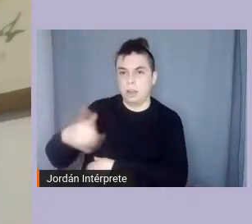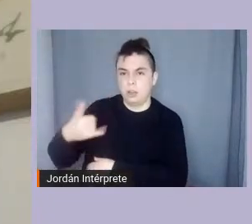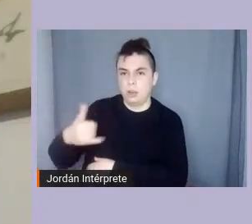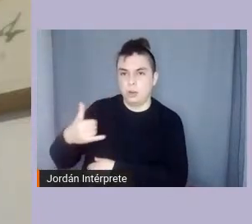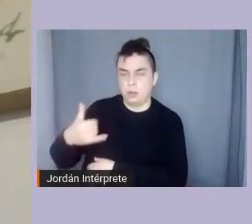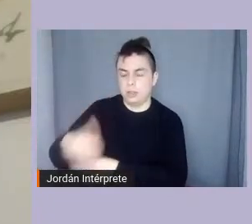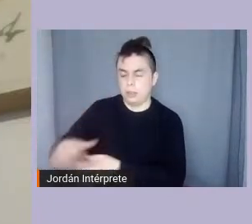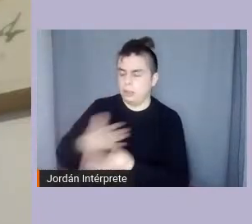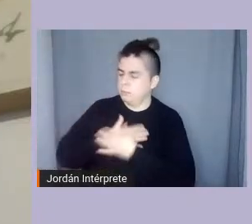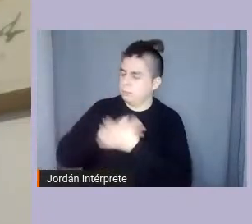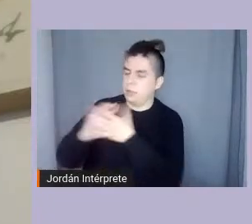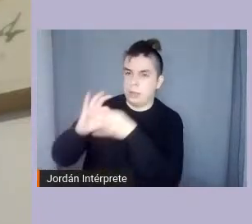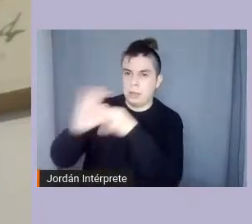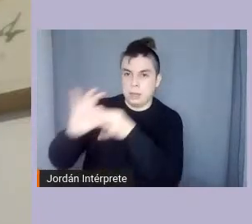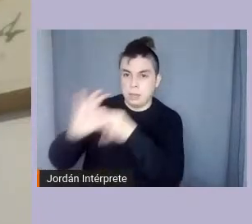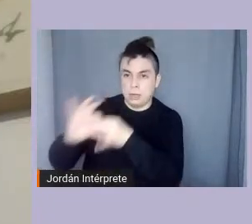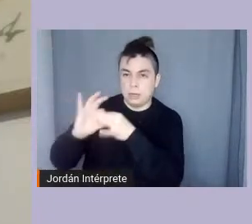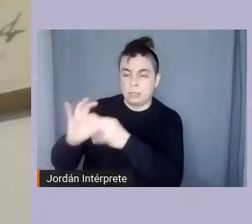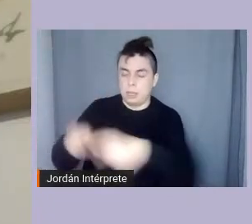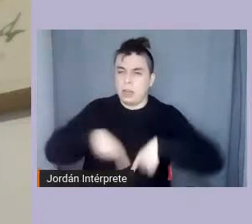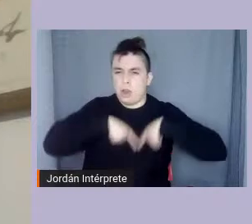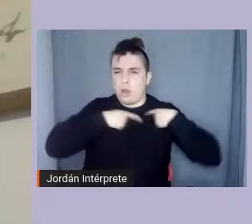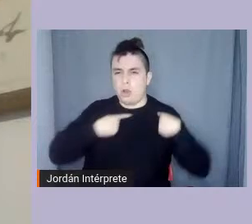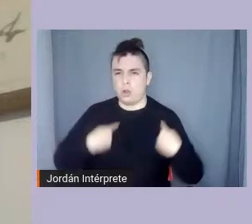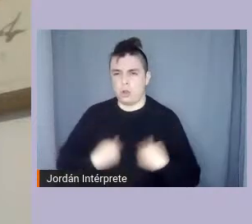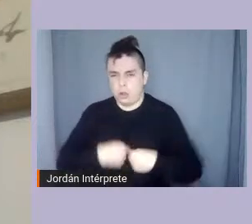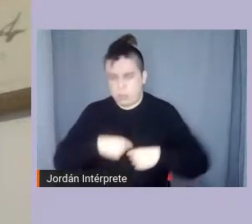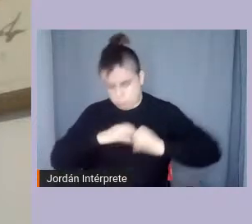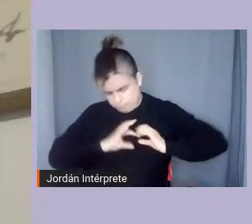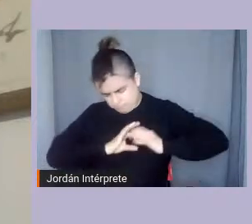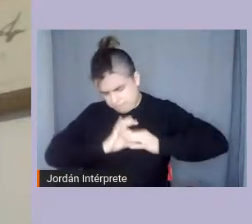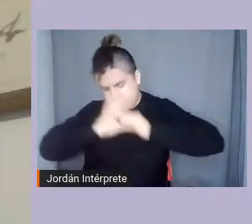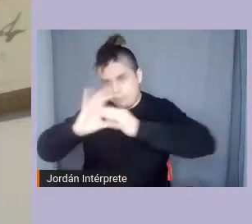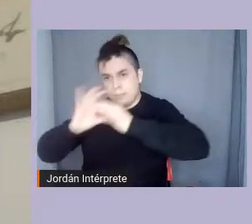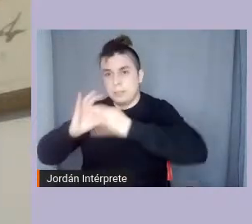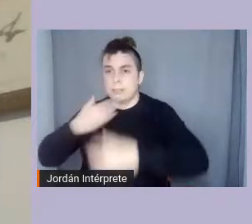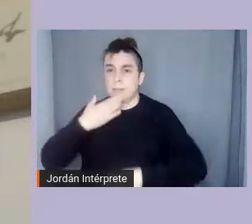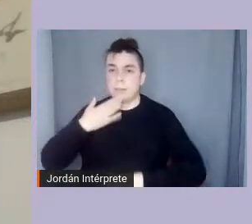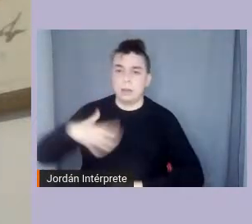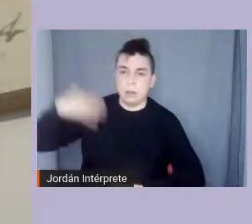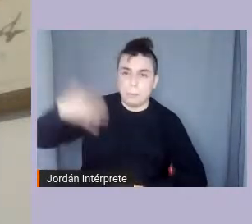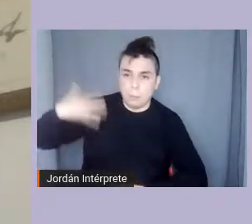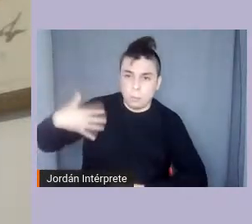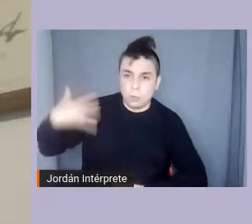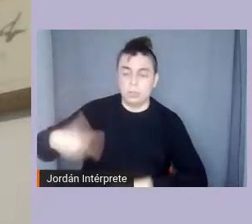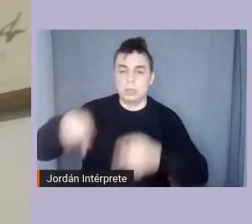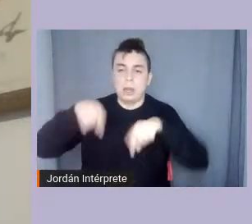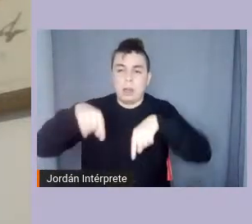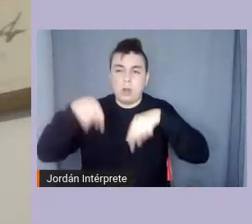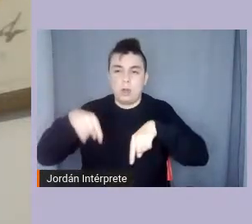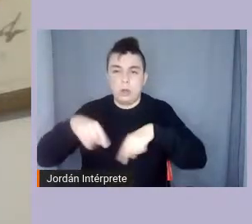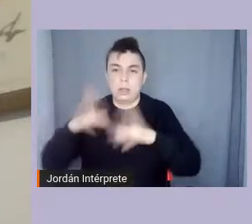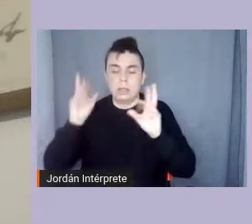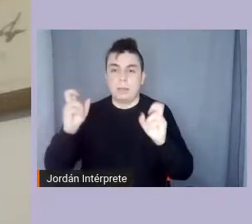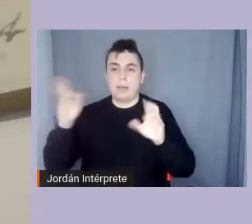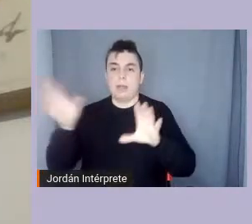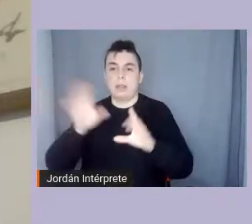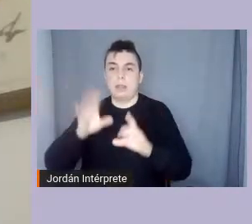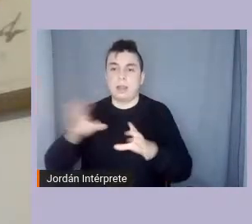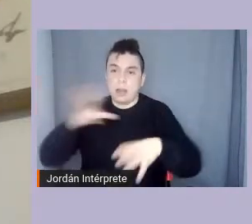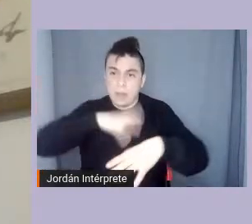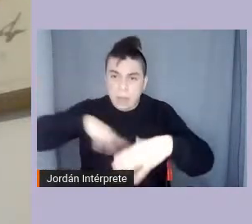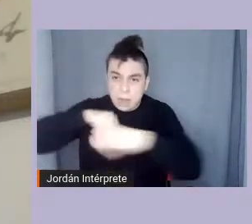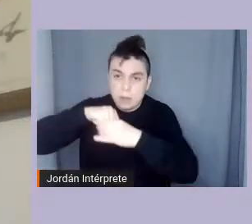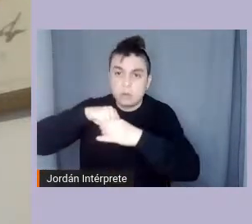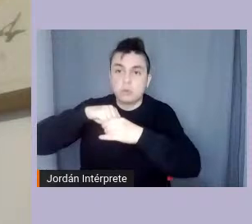las gracias, Jordán, pero de todo corazón, porque también es fundamental en estos tiempos de inclusión, en que